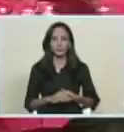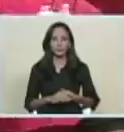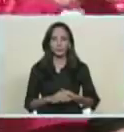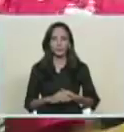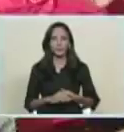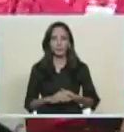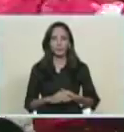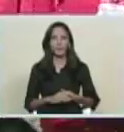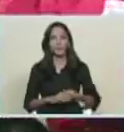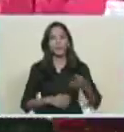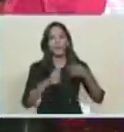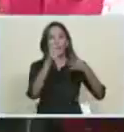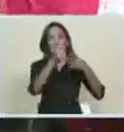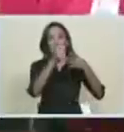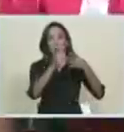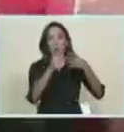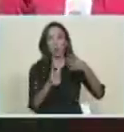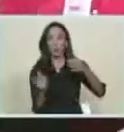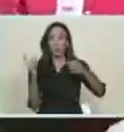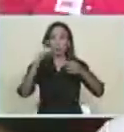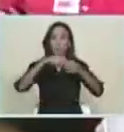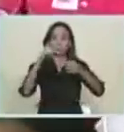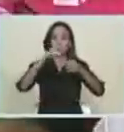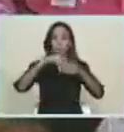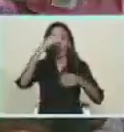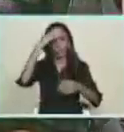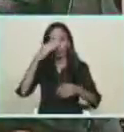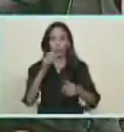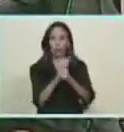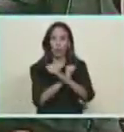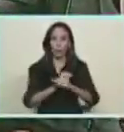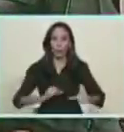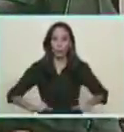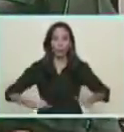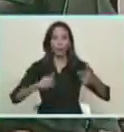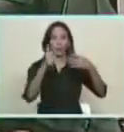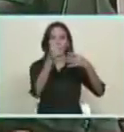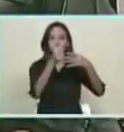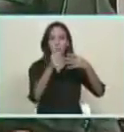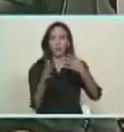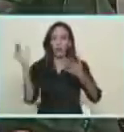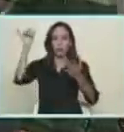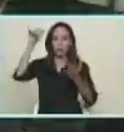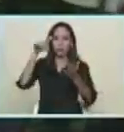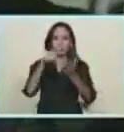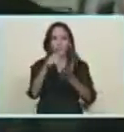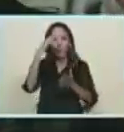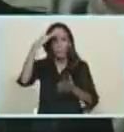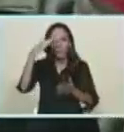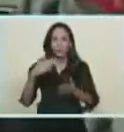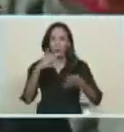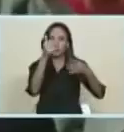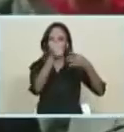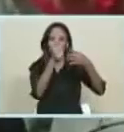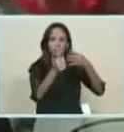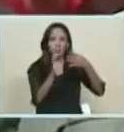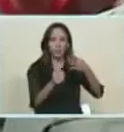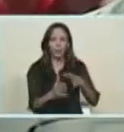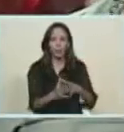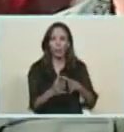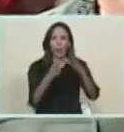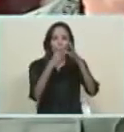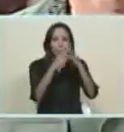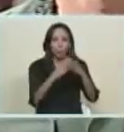Y los comandantes del ejército, la Guardia Nacional, la aviación militar y la